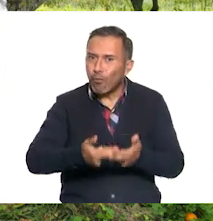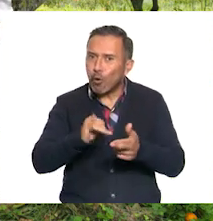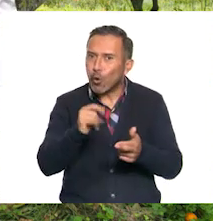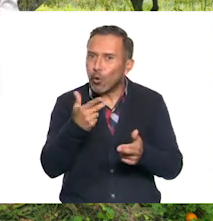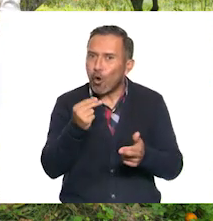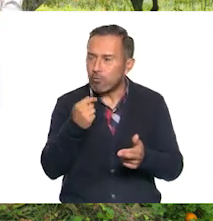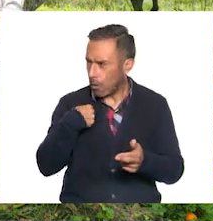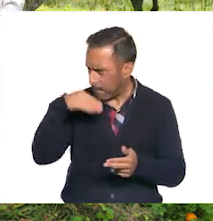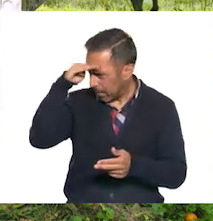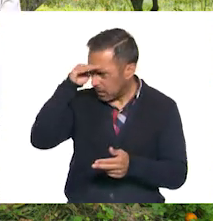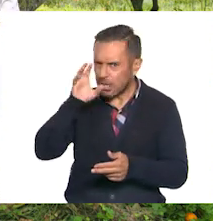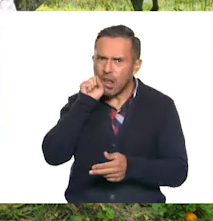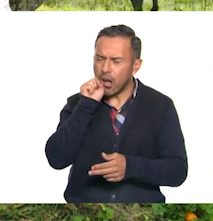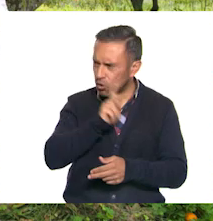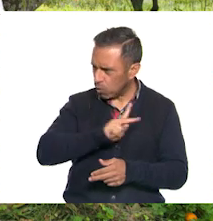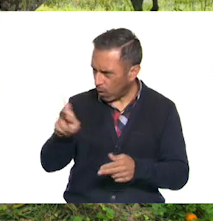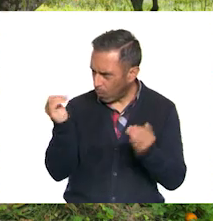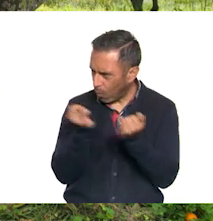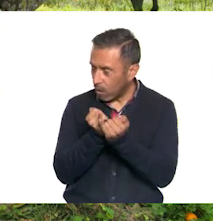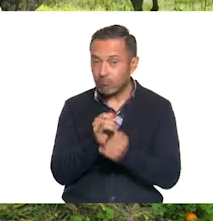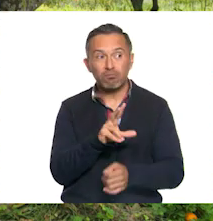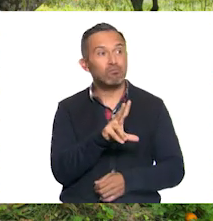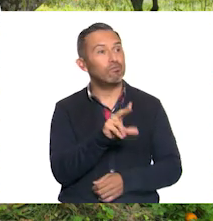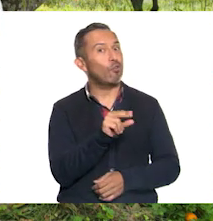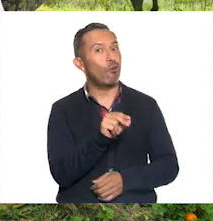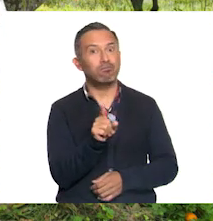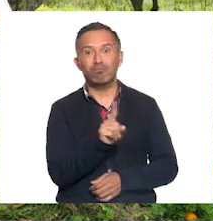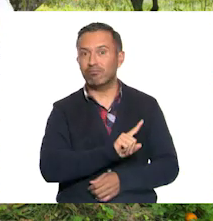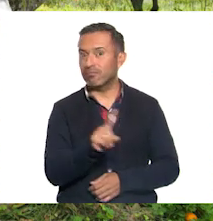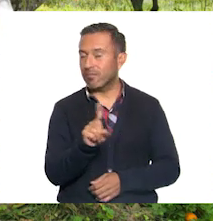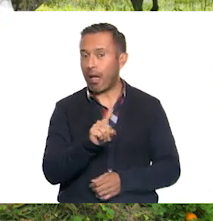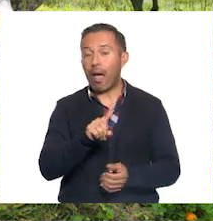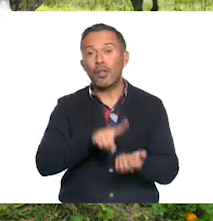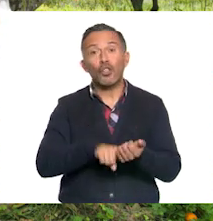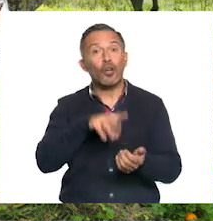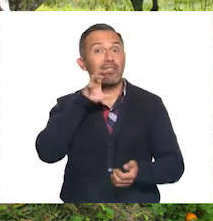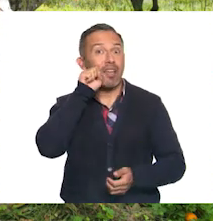iguales. Mm-mm. No, Larisa, ¿qué crees? El tipo de naranja Valencia